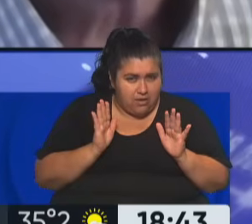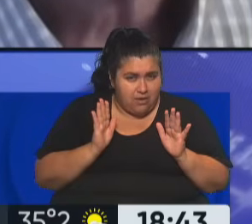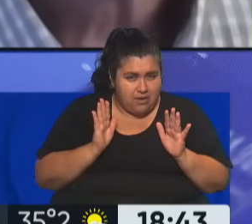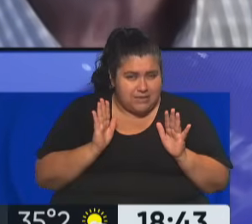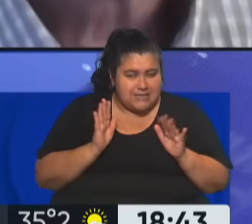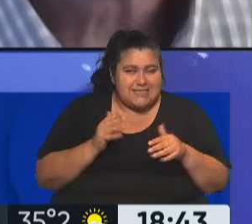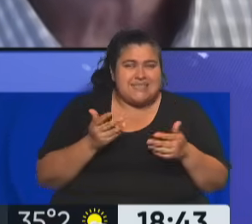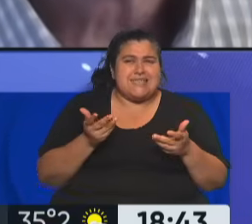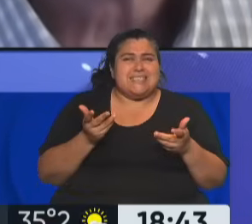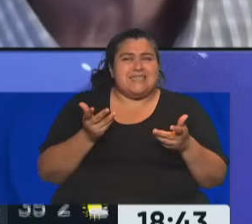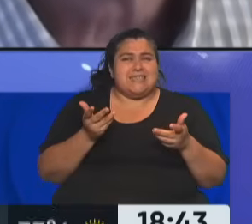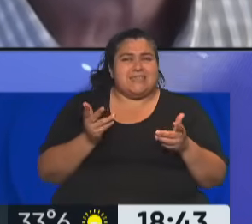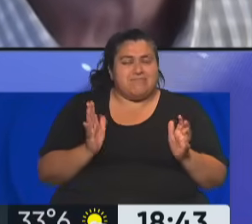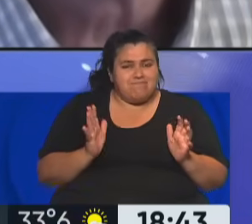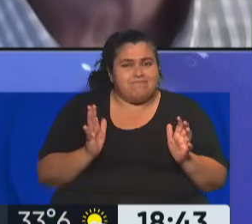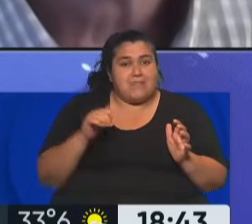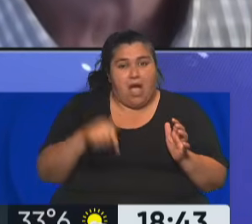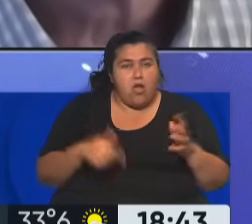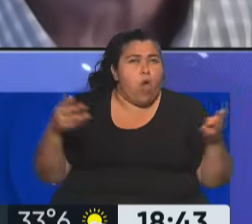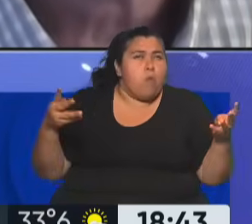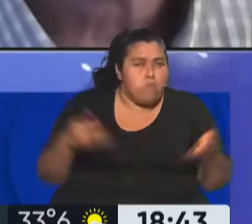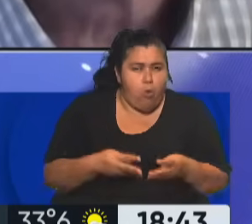Las probabilidades yo creo que siguen siendo bajas aún.